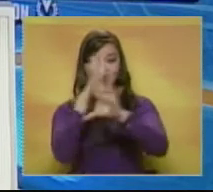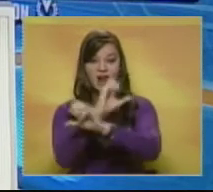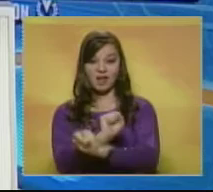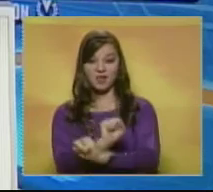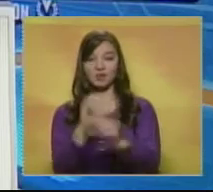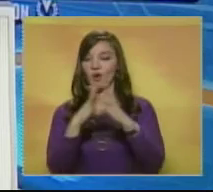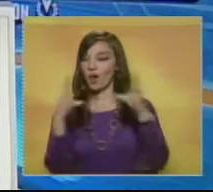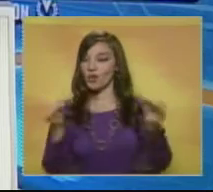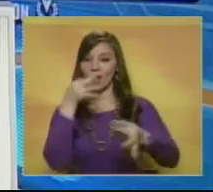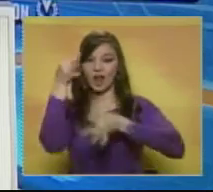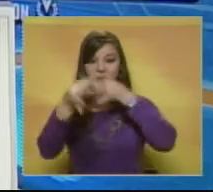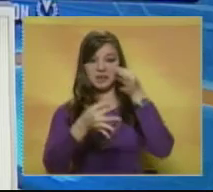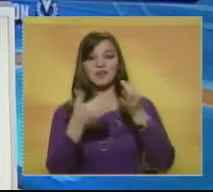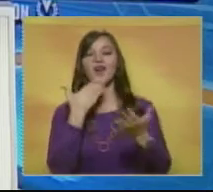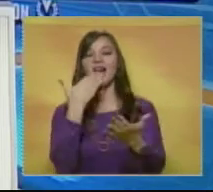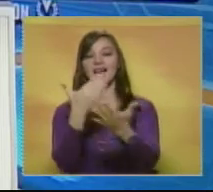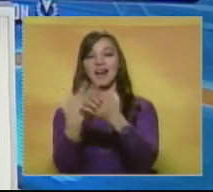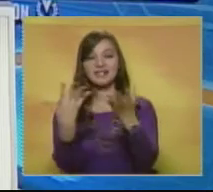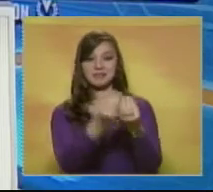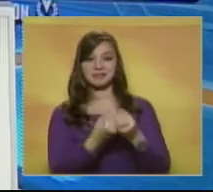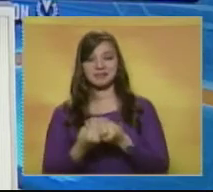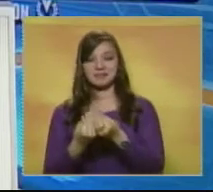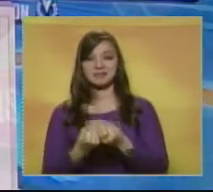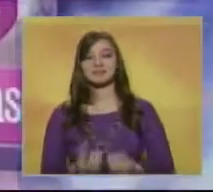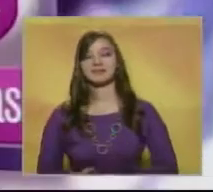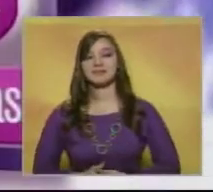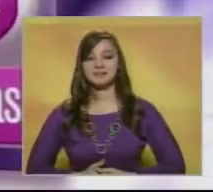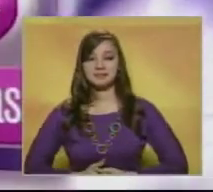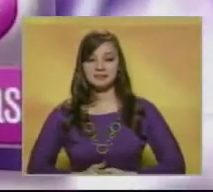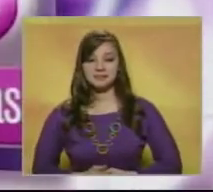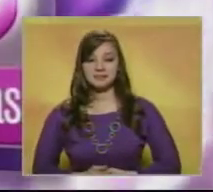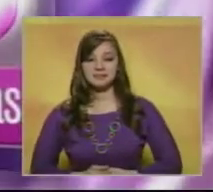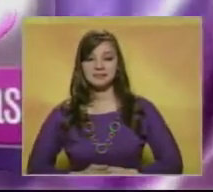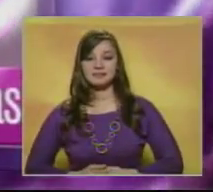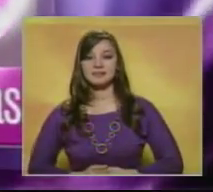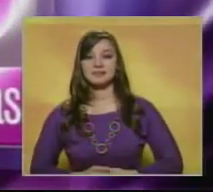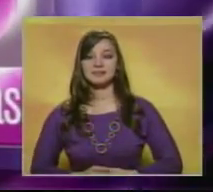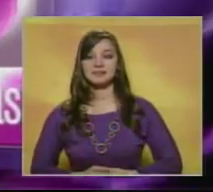con todos los detalles. Gracias por su compañía.